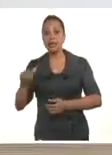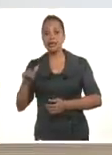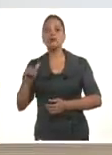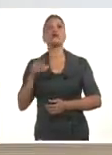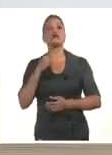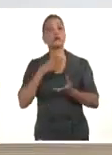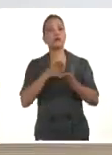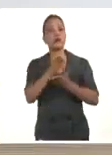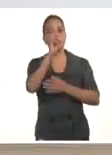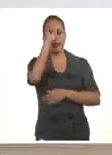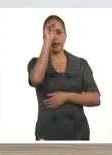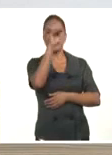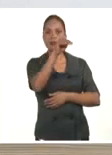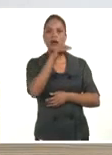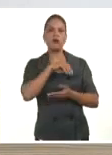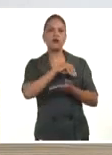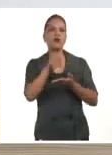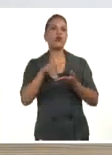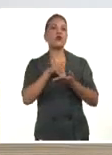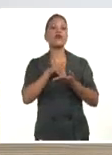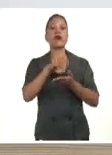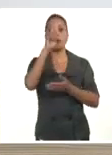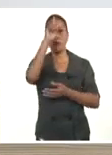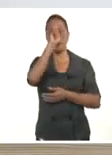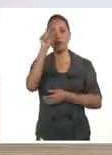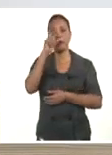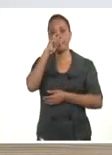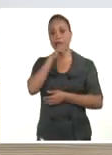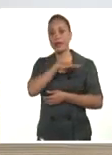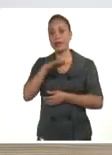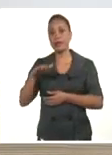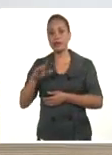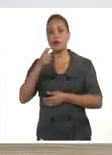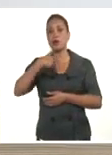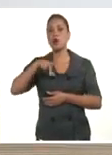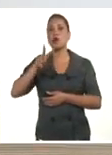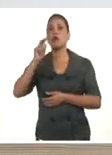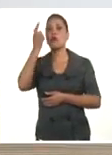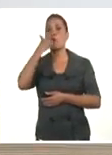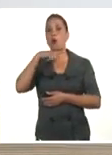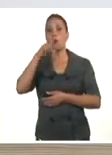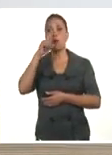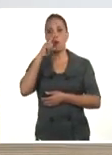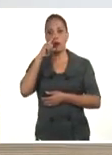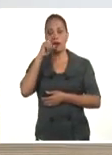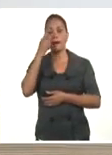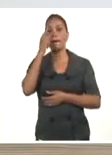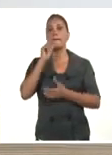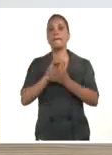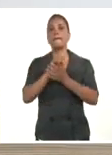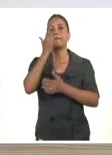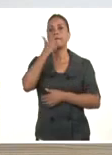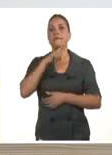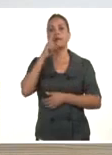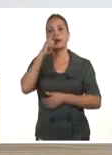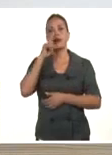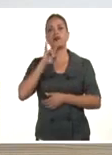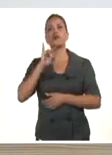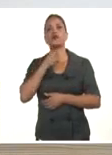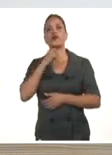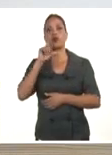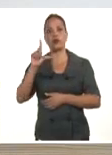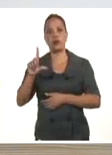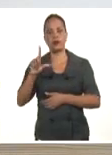se encuentran hospitalizados en el Hospital Pediátrico Juan Manuel Márquez. De ellos, como